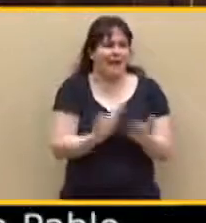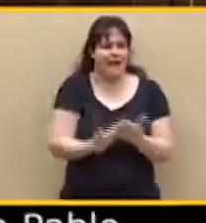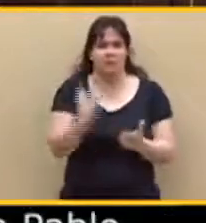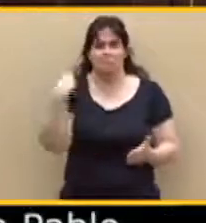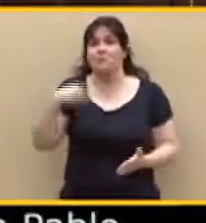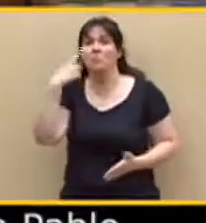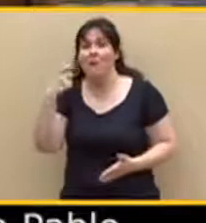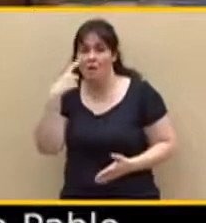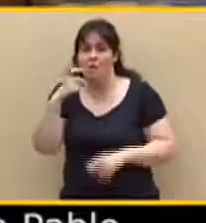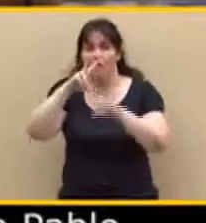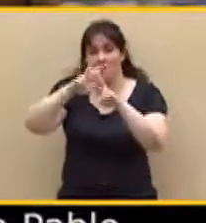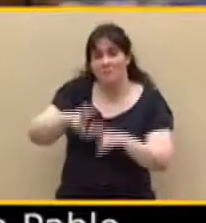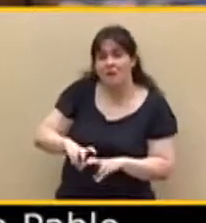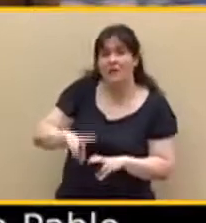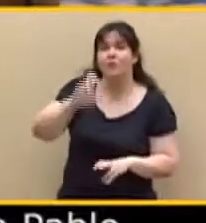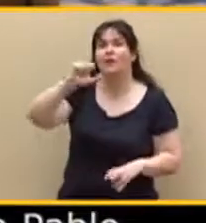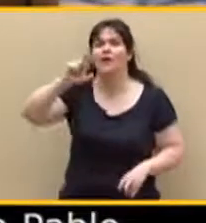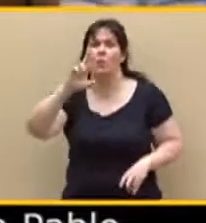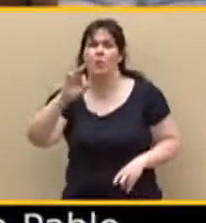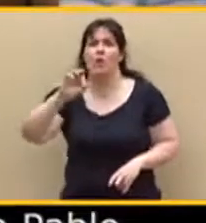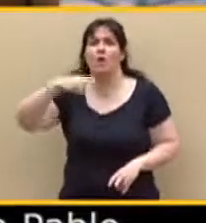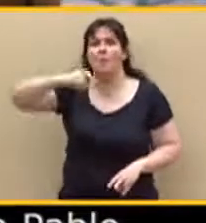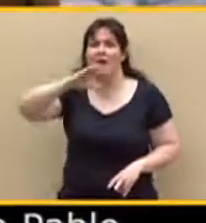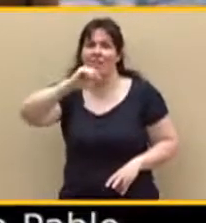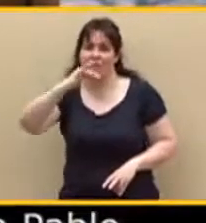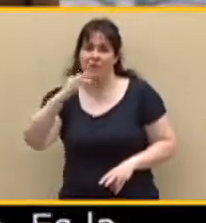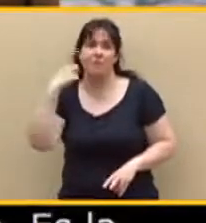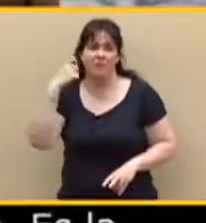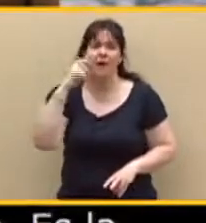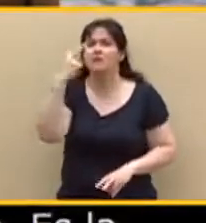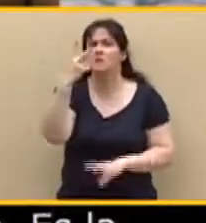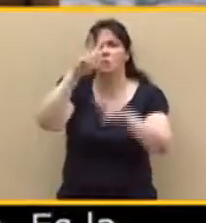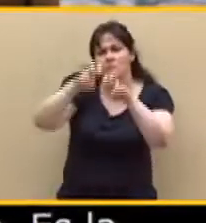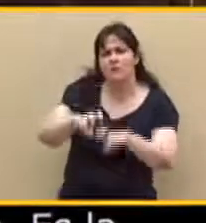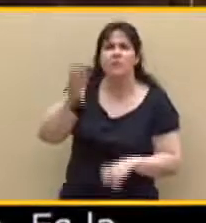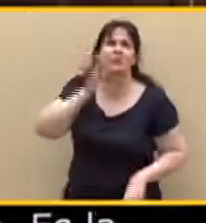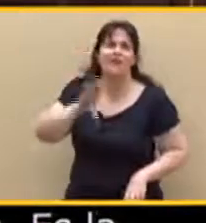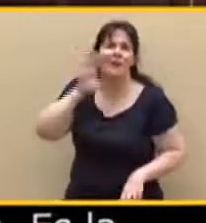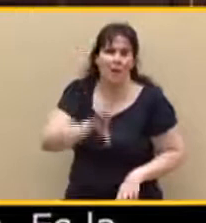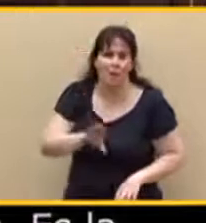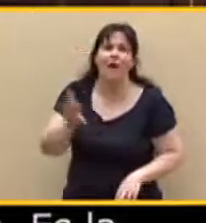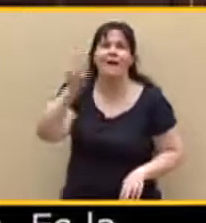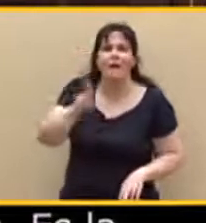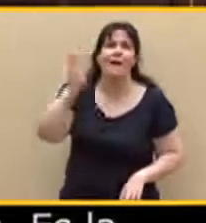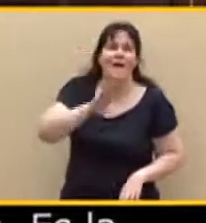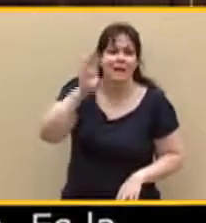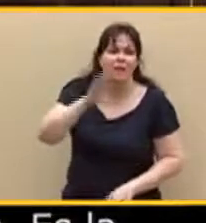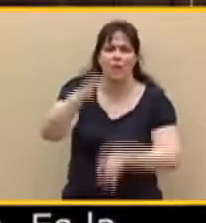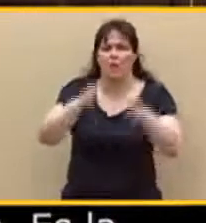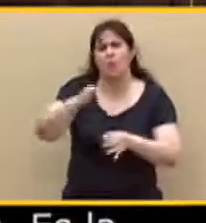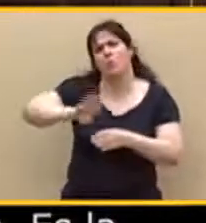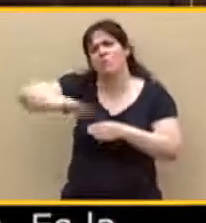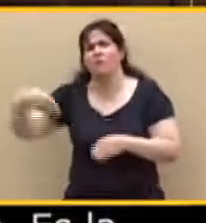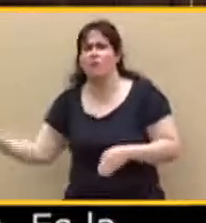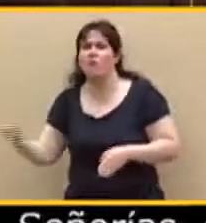del Europacific Bank, señorías, es la segunda investigación irregular y extrajudicial, señorías, con el objetivo